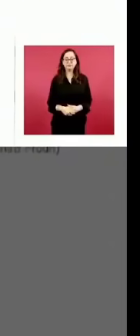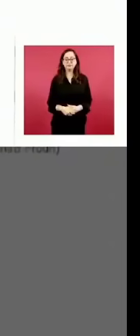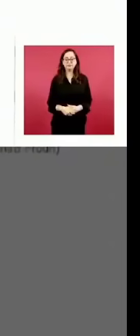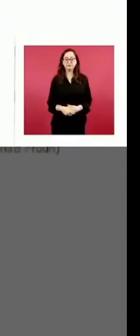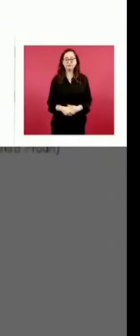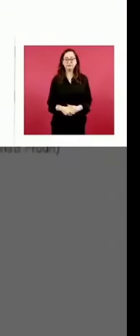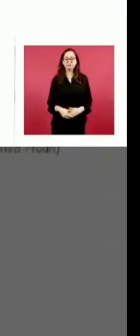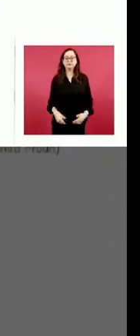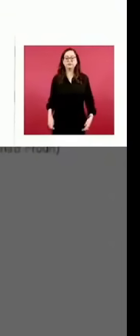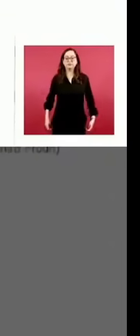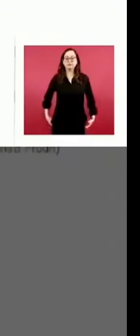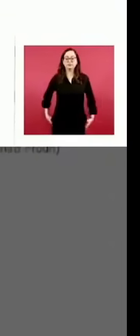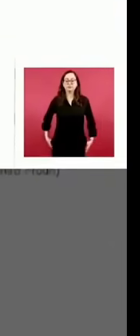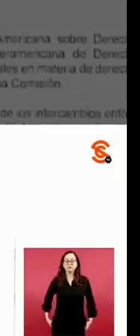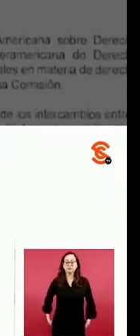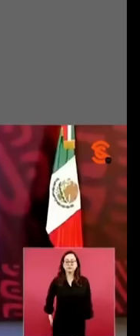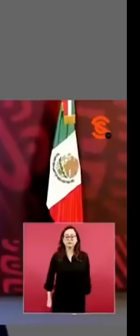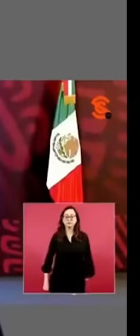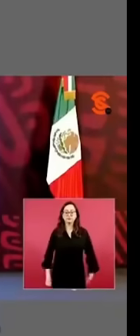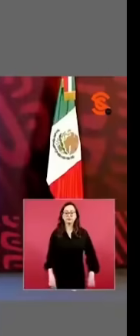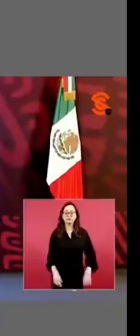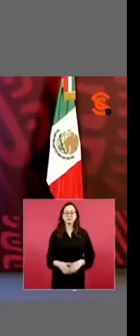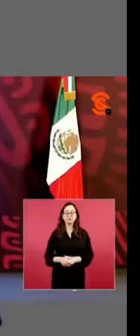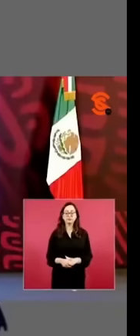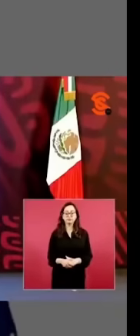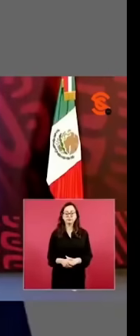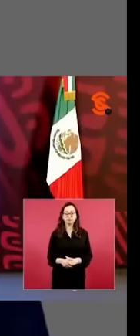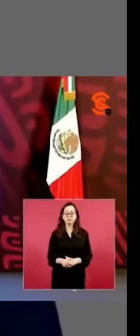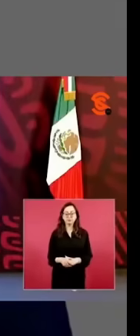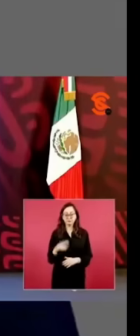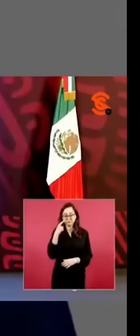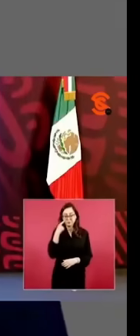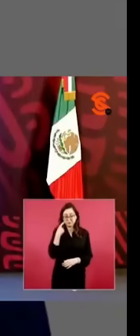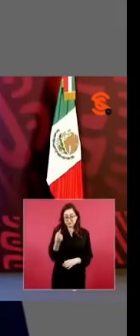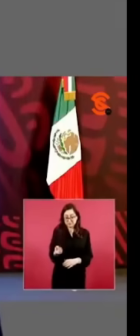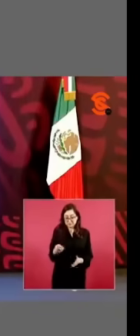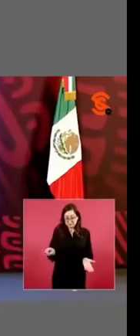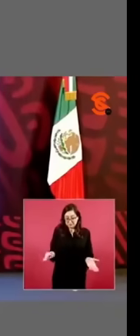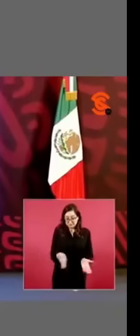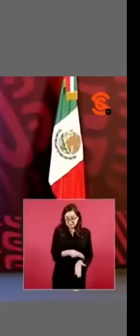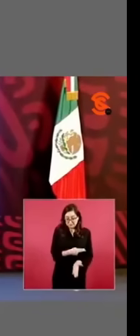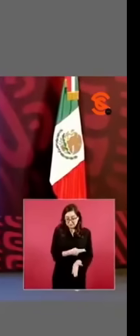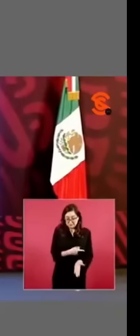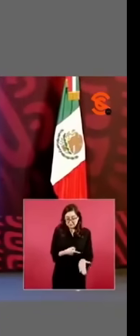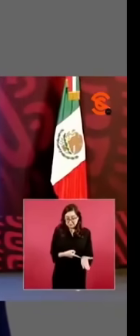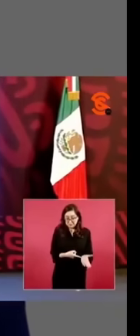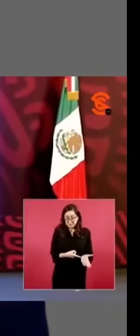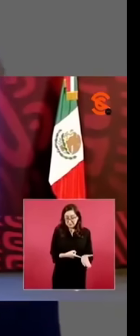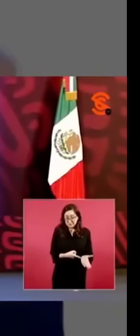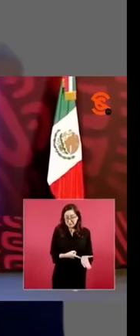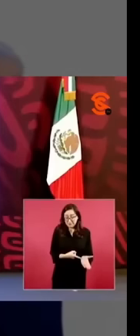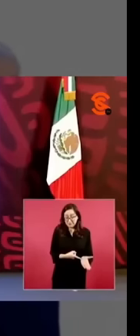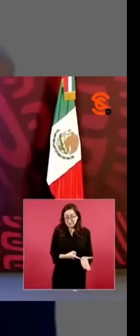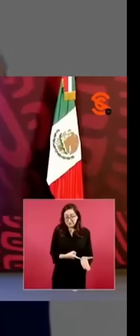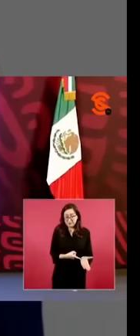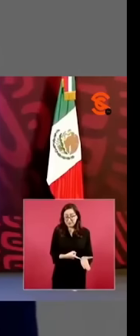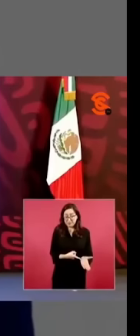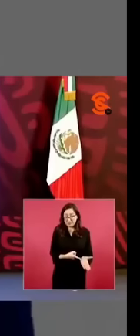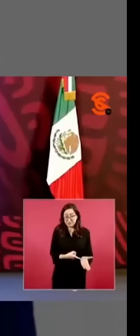like miren esto Esta comisión vale